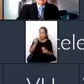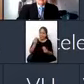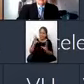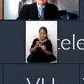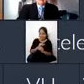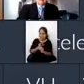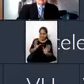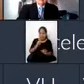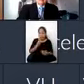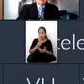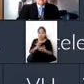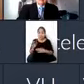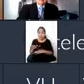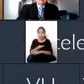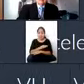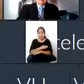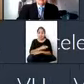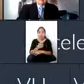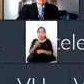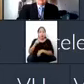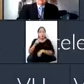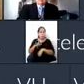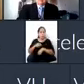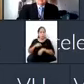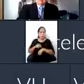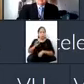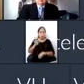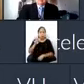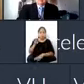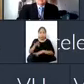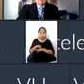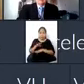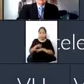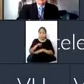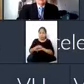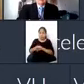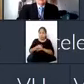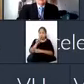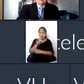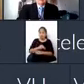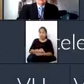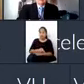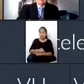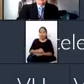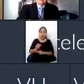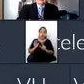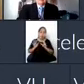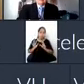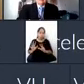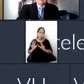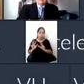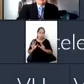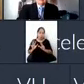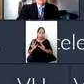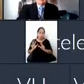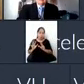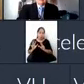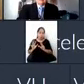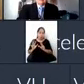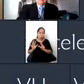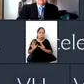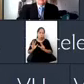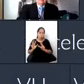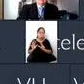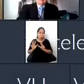Exactamente en todo el país, cuatro de la tarde con ocho minutos. Las disculpas de caso con nuestros ya